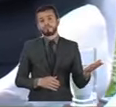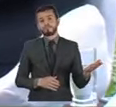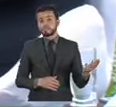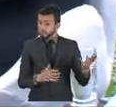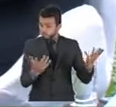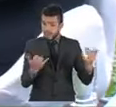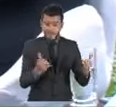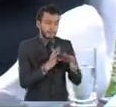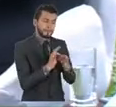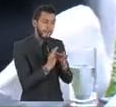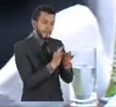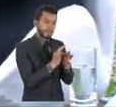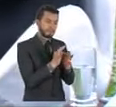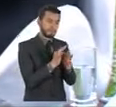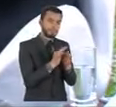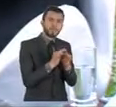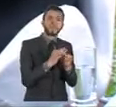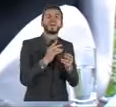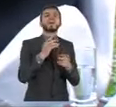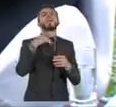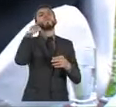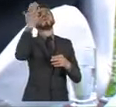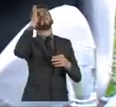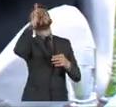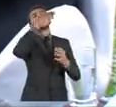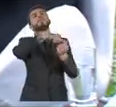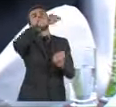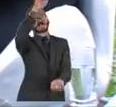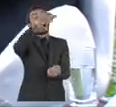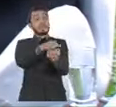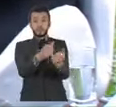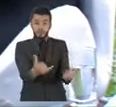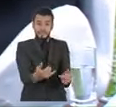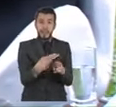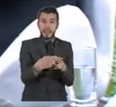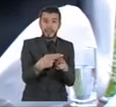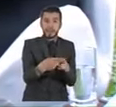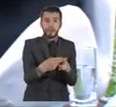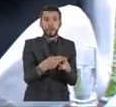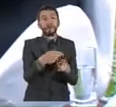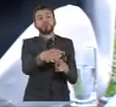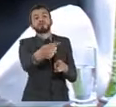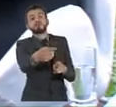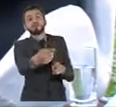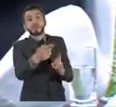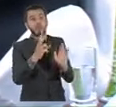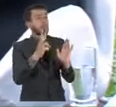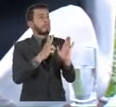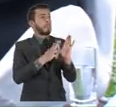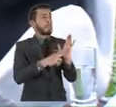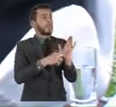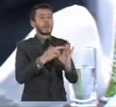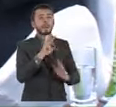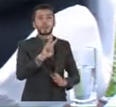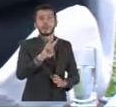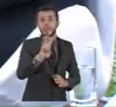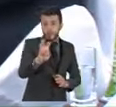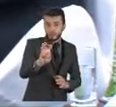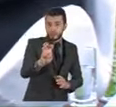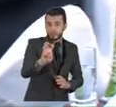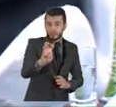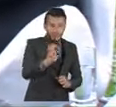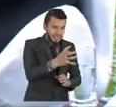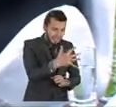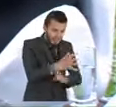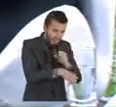corto, sino de mediano y de largo plazo, que nos dirija a una agenda en el 2038, cuando la ciudad cumple sus